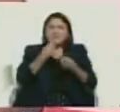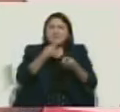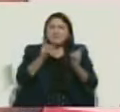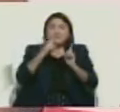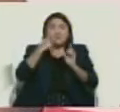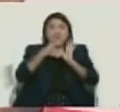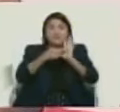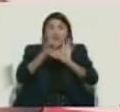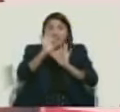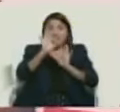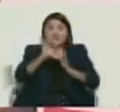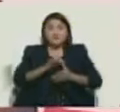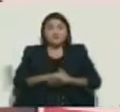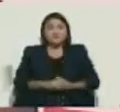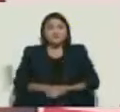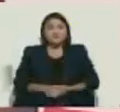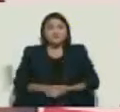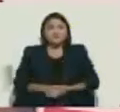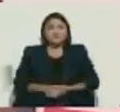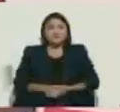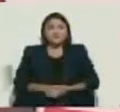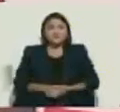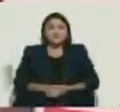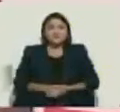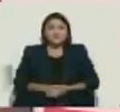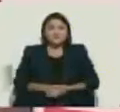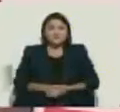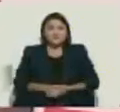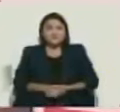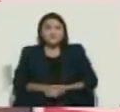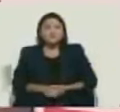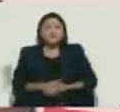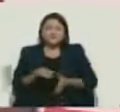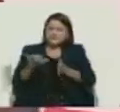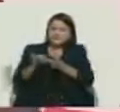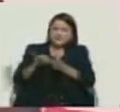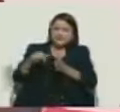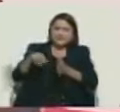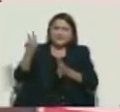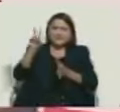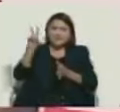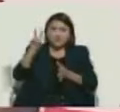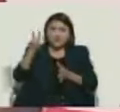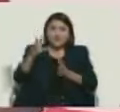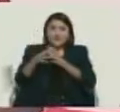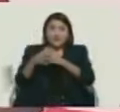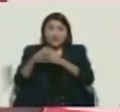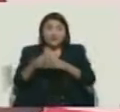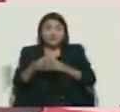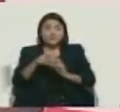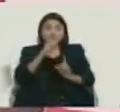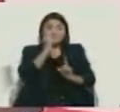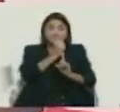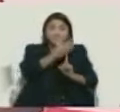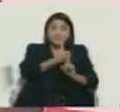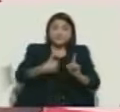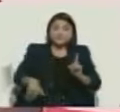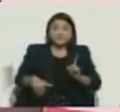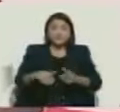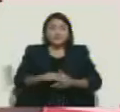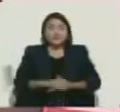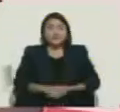Nadie ve absolutamente nada. Aquí, cerca, muy cerca de Venezuela, muy cerca de los Estados Unidos, asesinaron a un presidente en